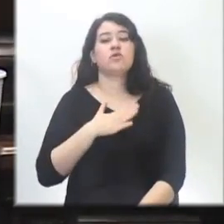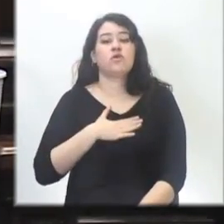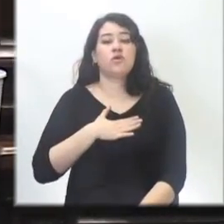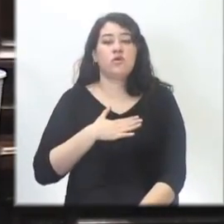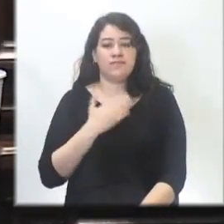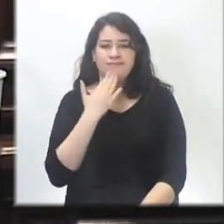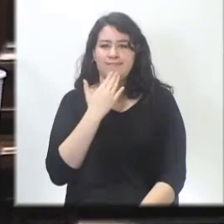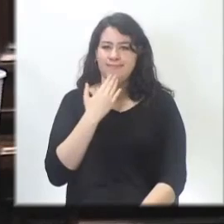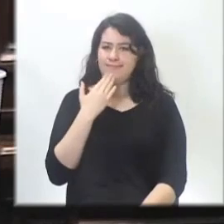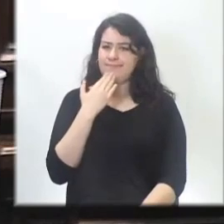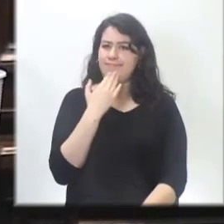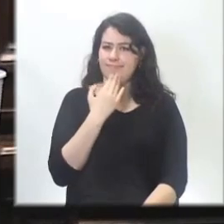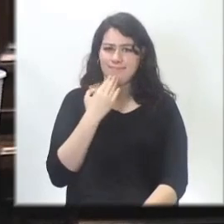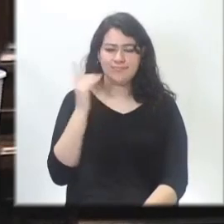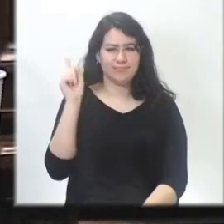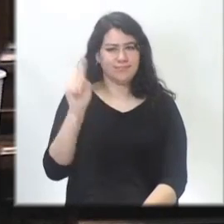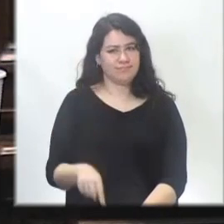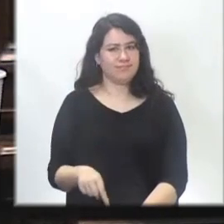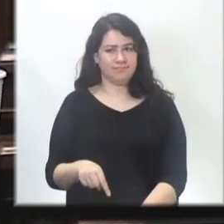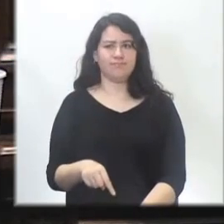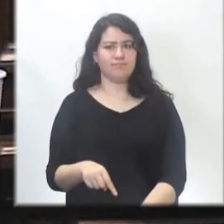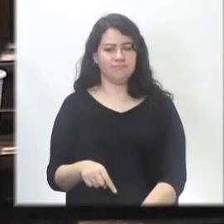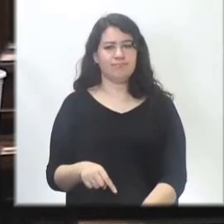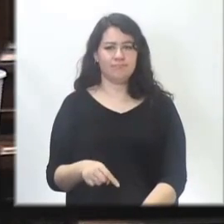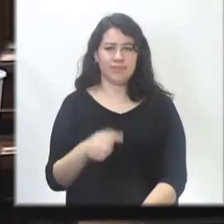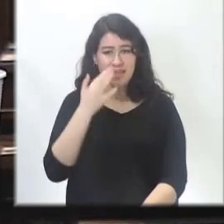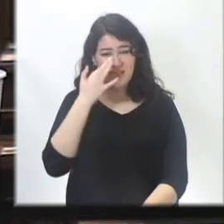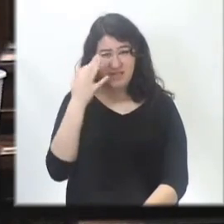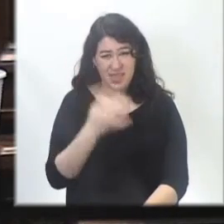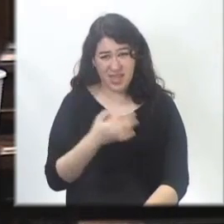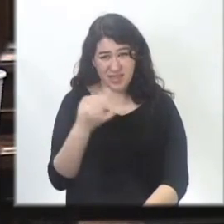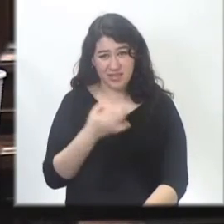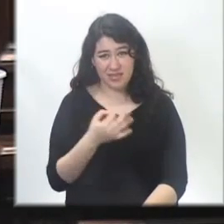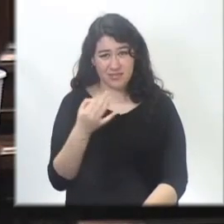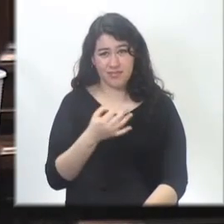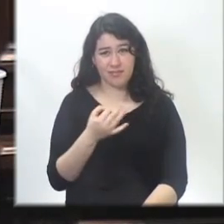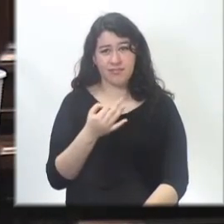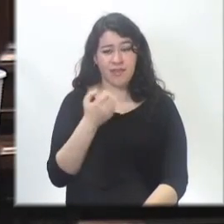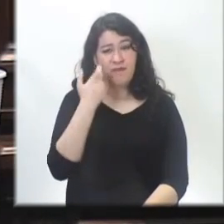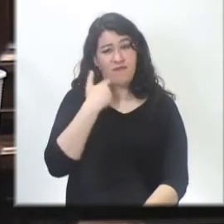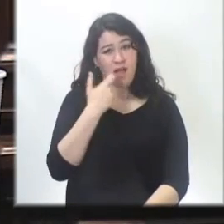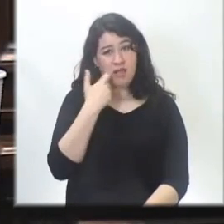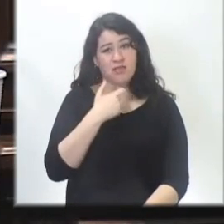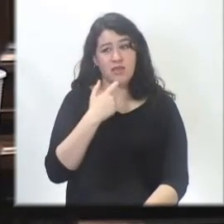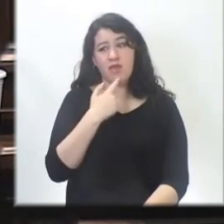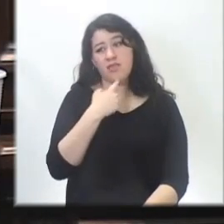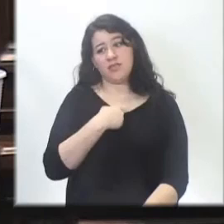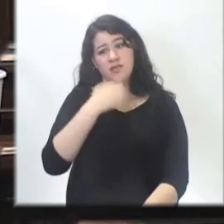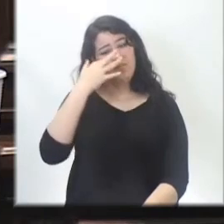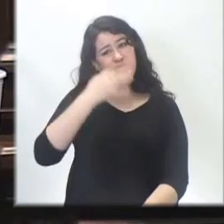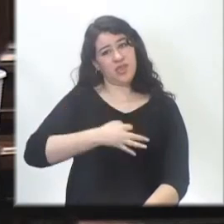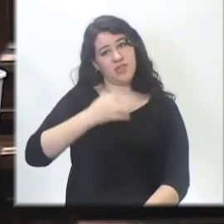permito dudar y aseverar que en realidad se nos faltó a la verdad.